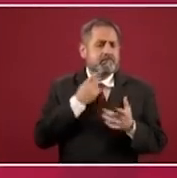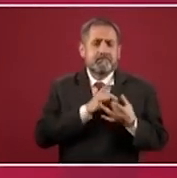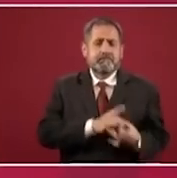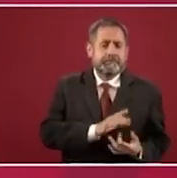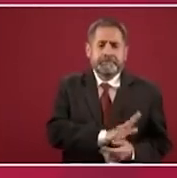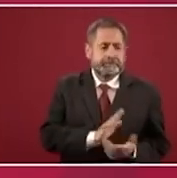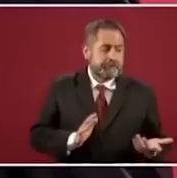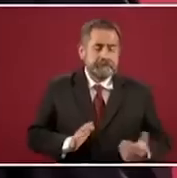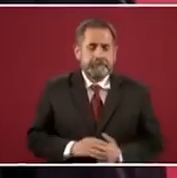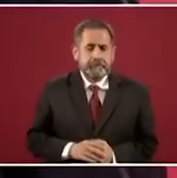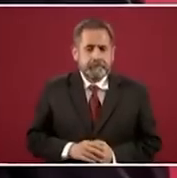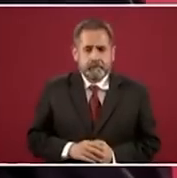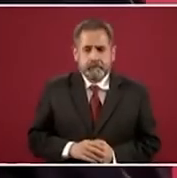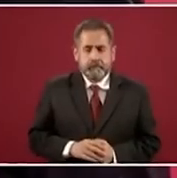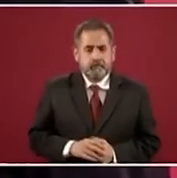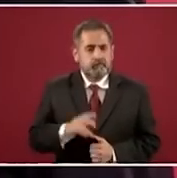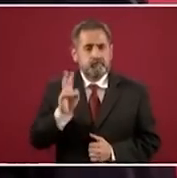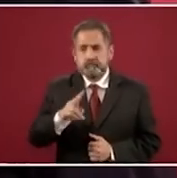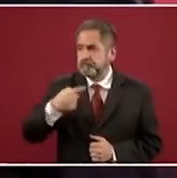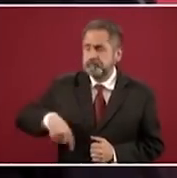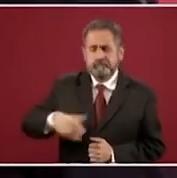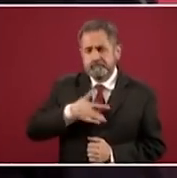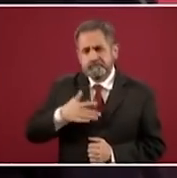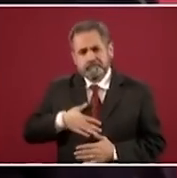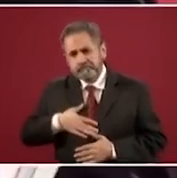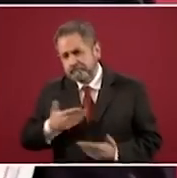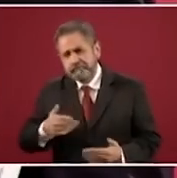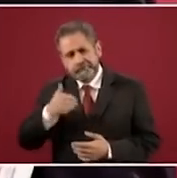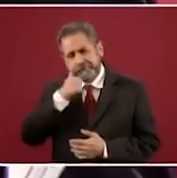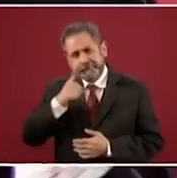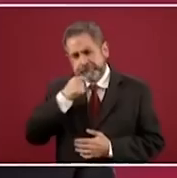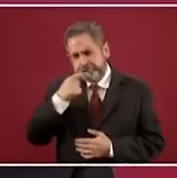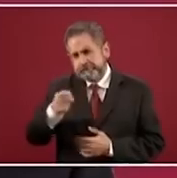Además, siempre lo hemos dicho, existe